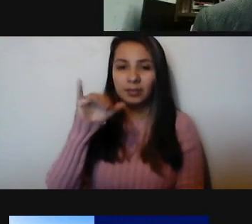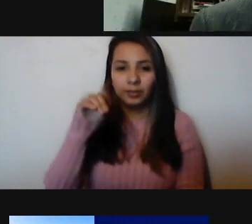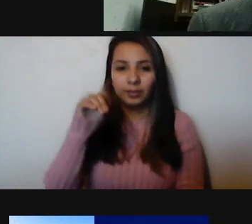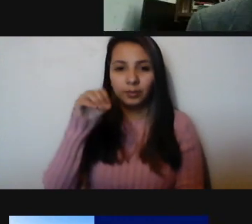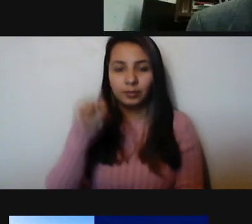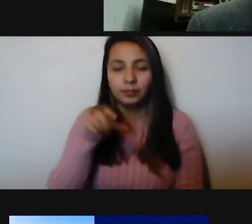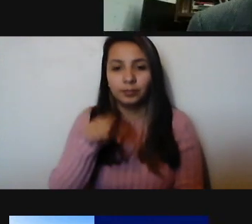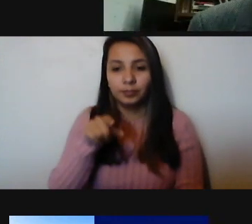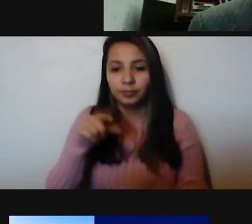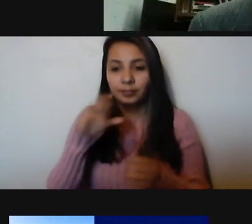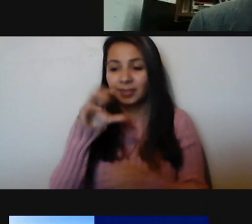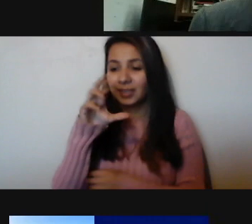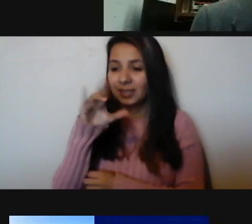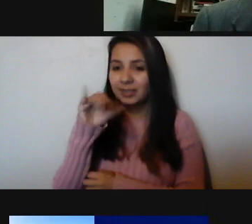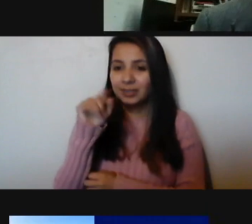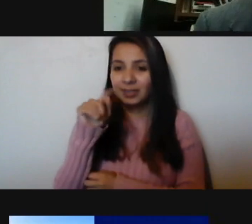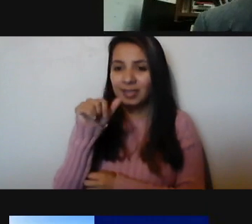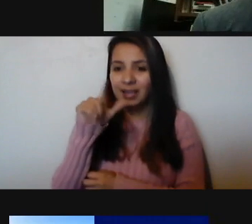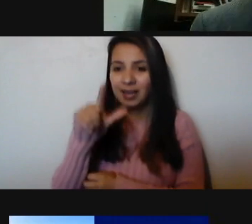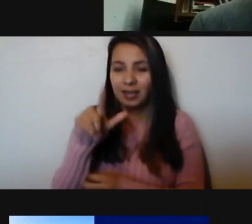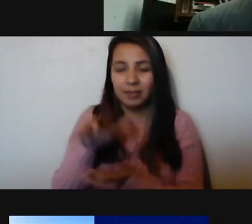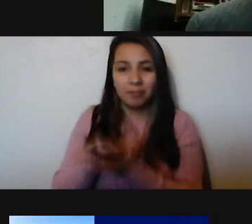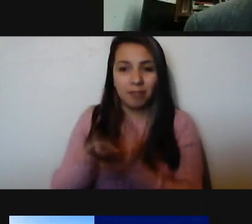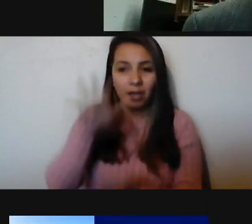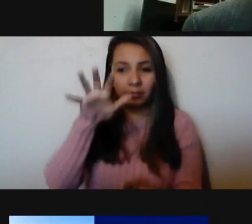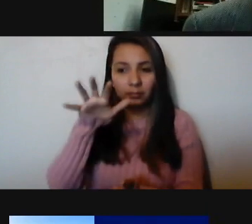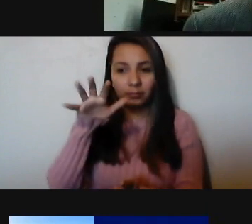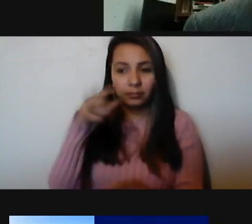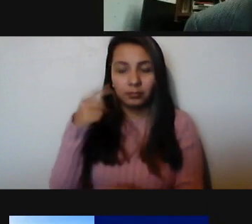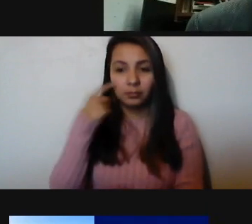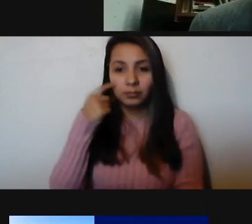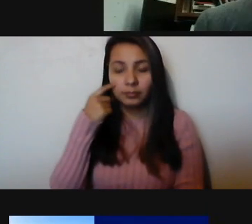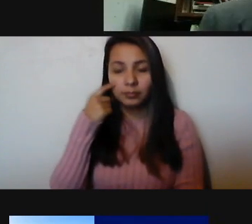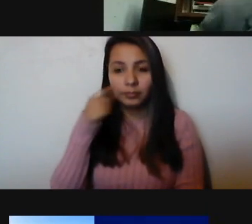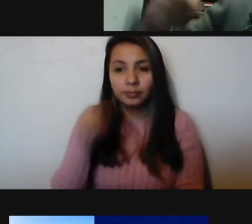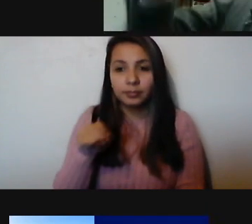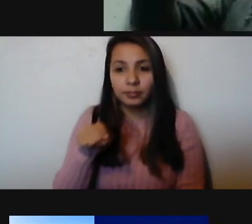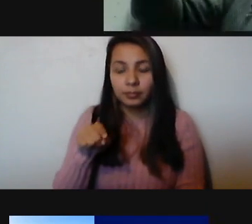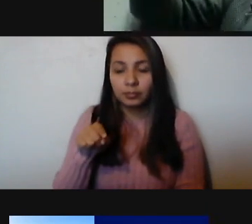soluciones del aminoácido, la mayor parte de los cristales